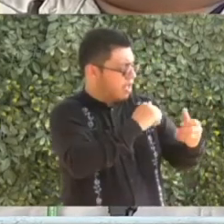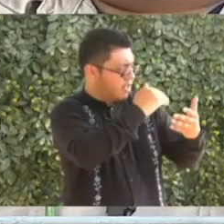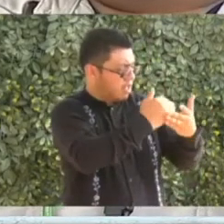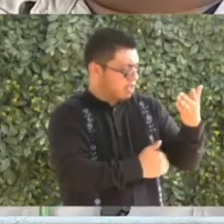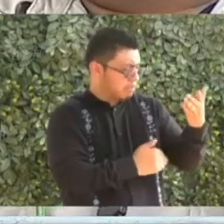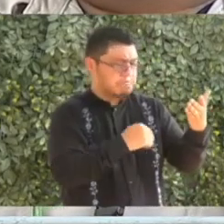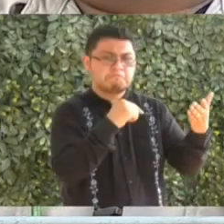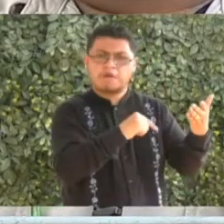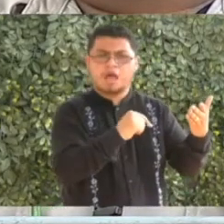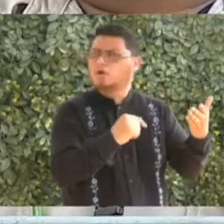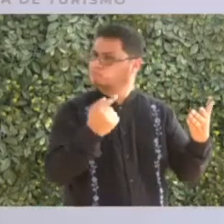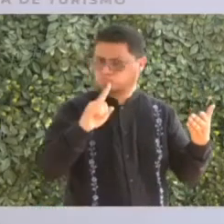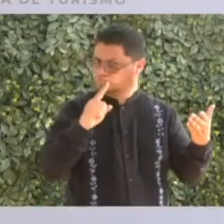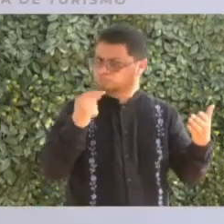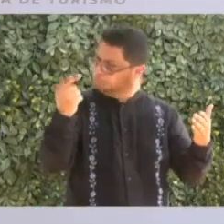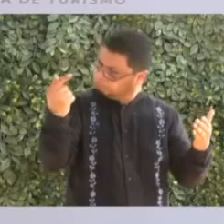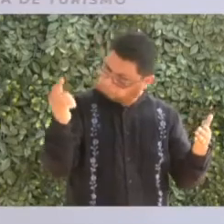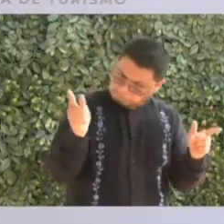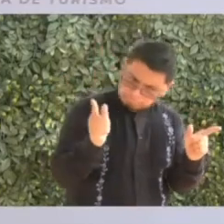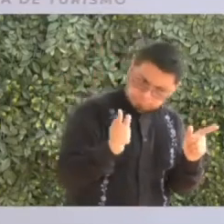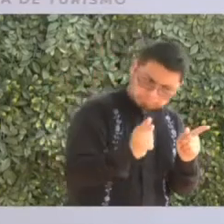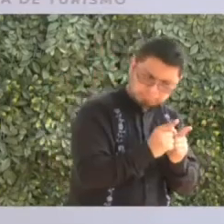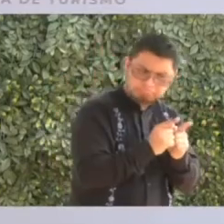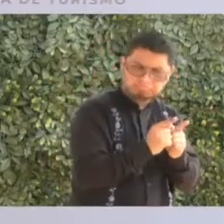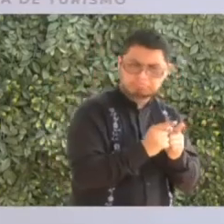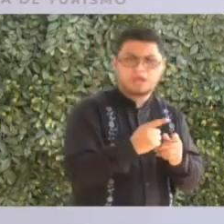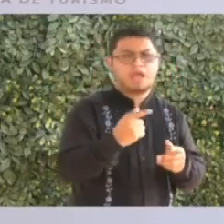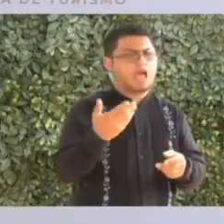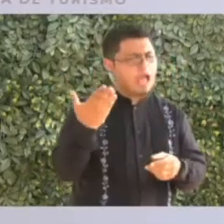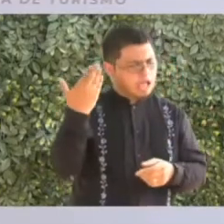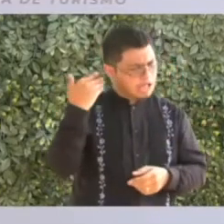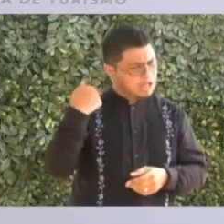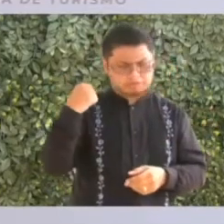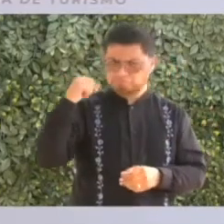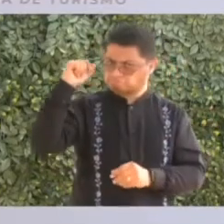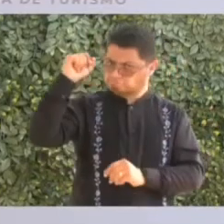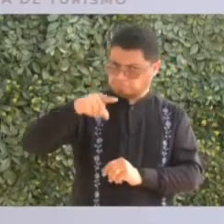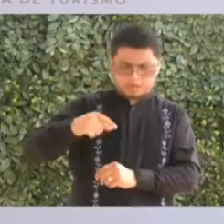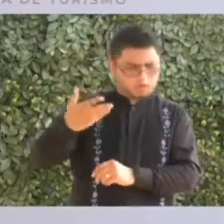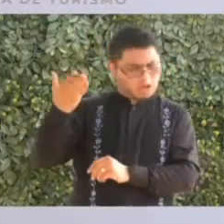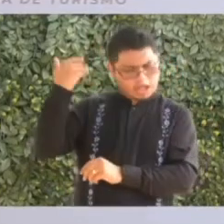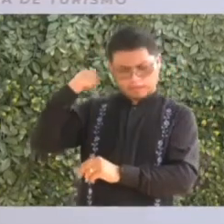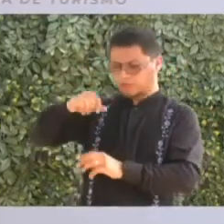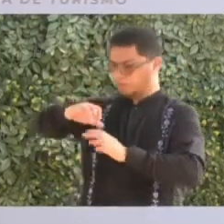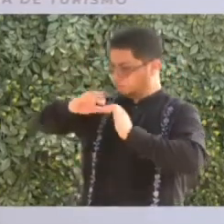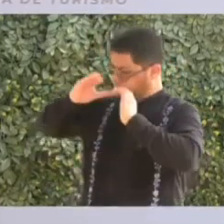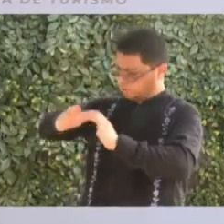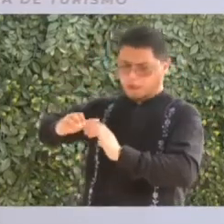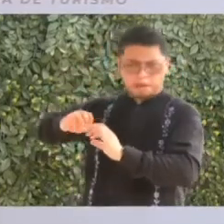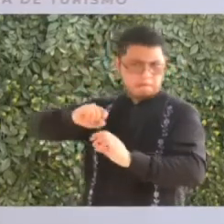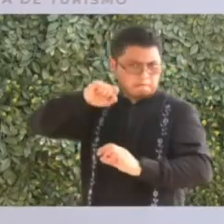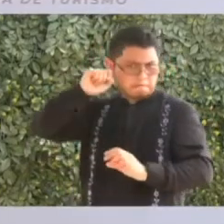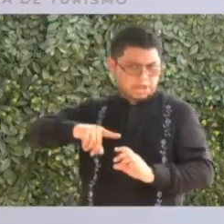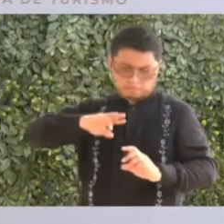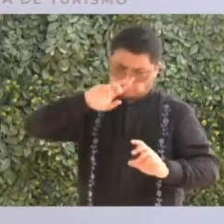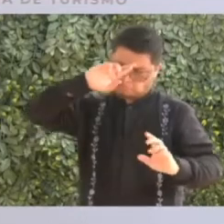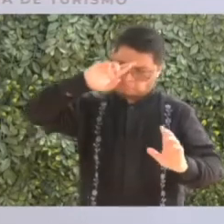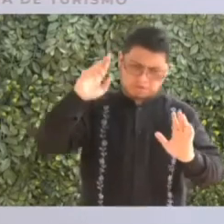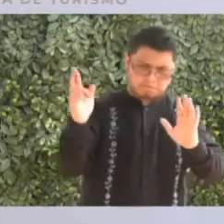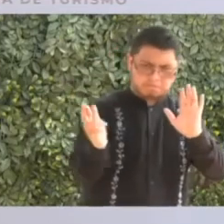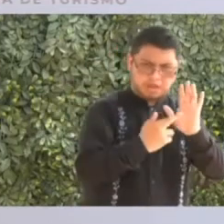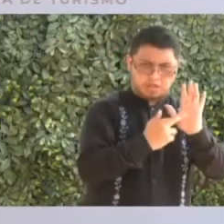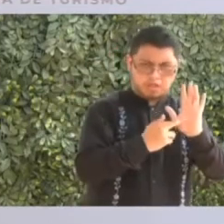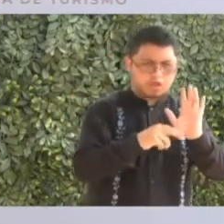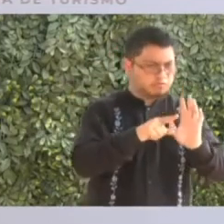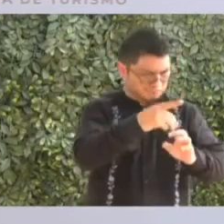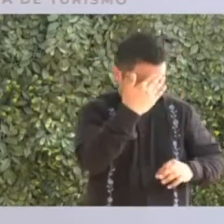a la edad de antes, lo que se tenía ya pactado. Yo creo que sí lo saben,